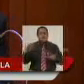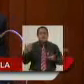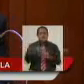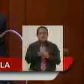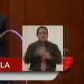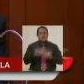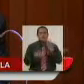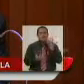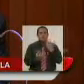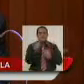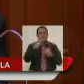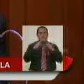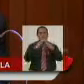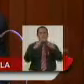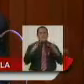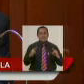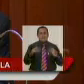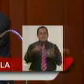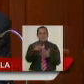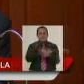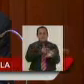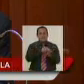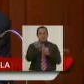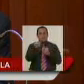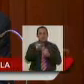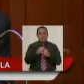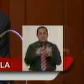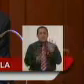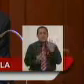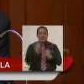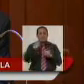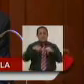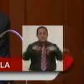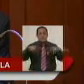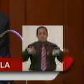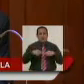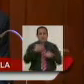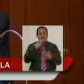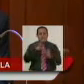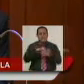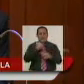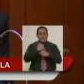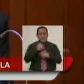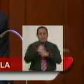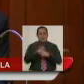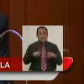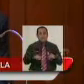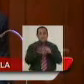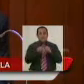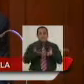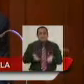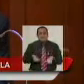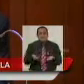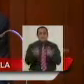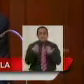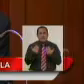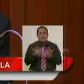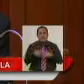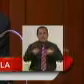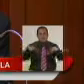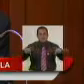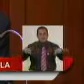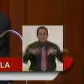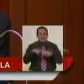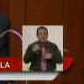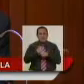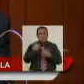13 campamentos, destruir 14 plantas de beneficio ilegal, así como maquinaria pesada, dragas